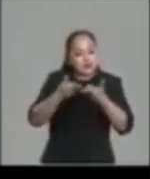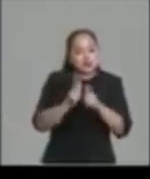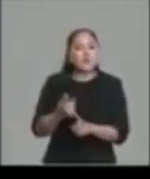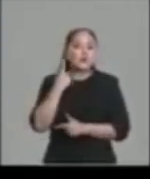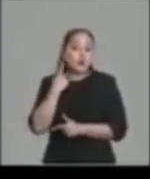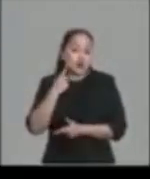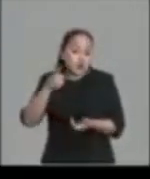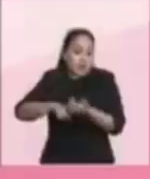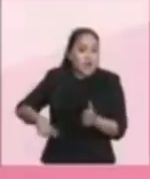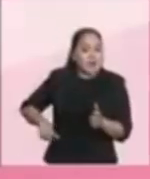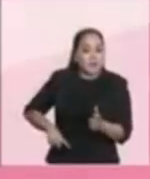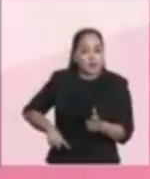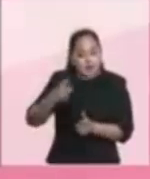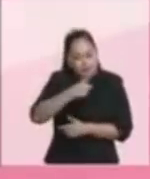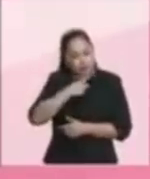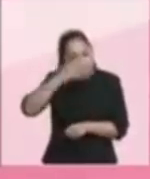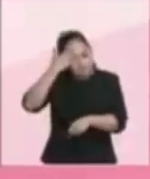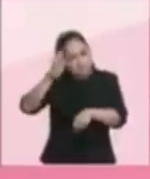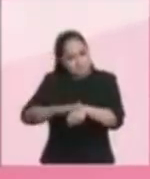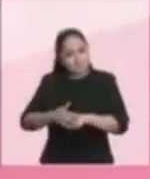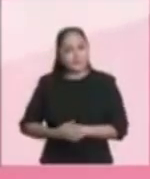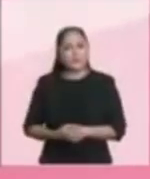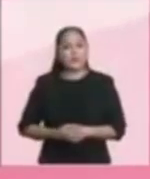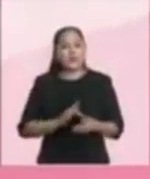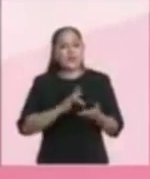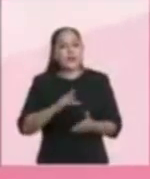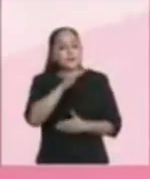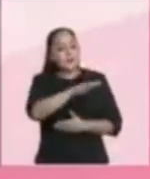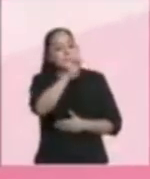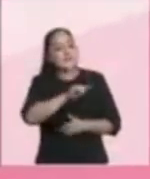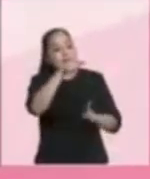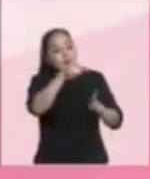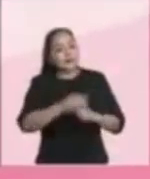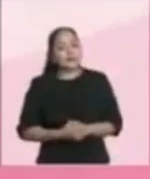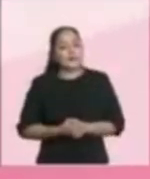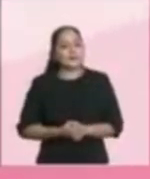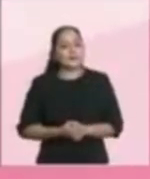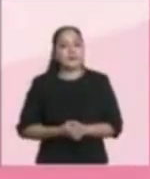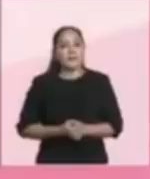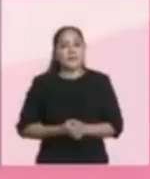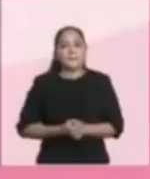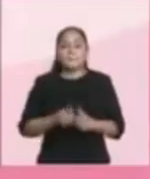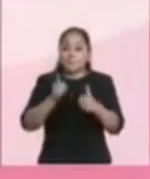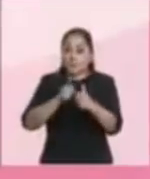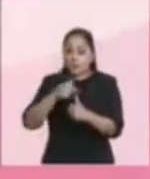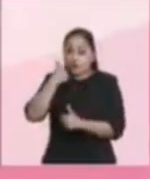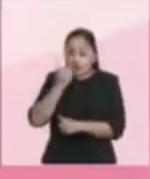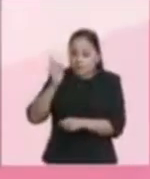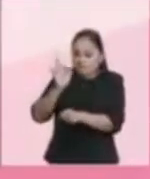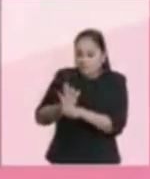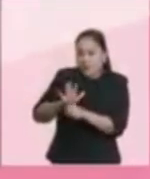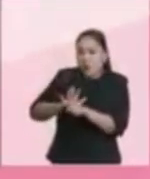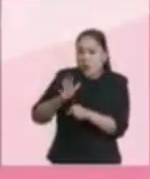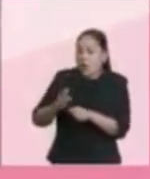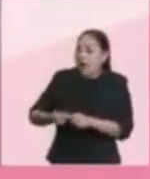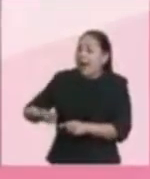eso es importante que lo tengamos muy presente. Gracias, Margarita Zavala. Bueno, en primer lugar, yo voy a defender todo lo que se